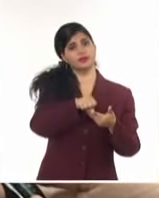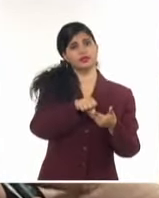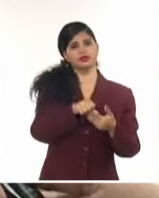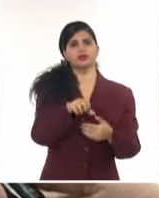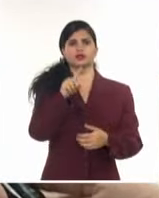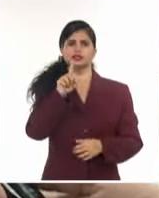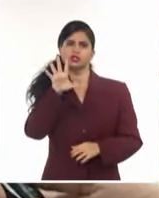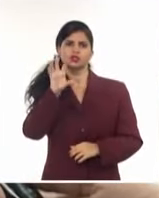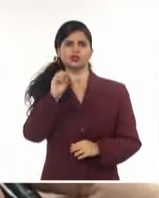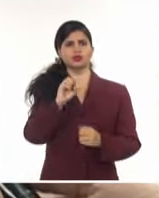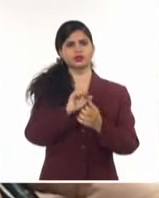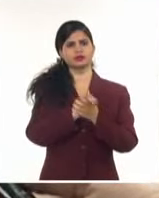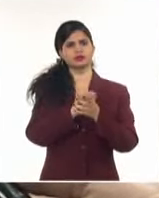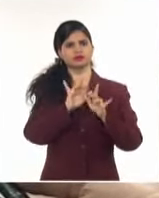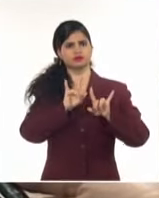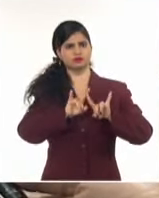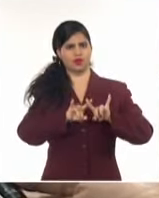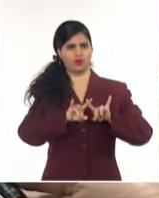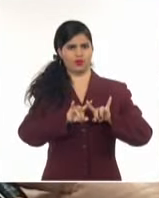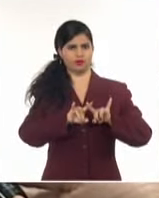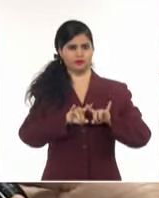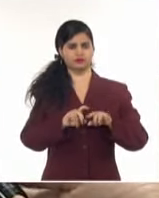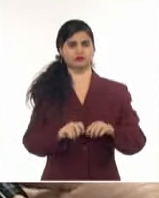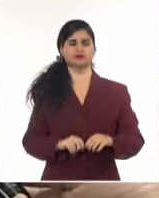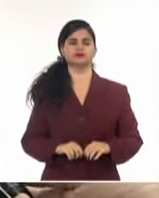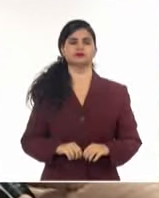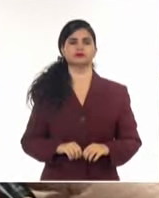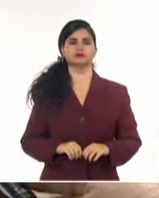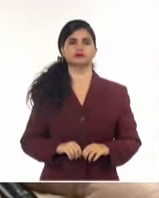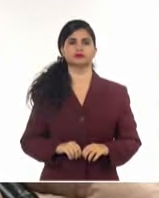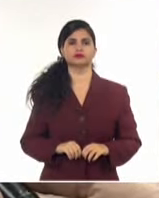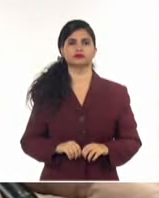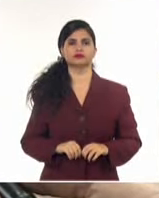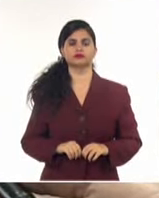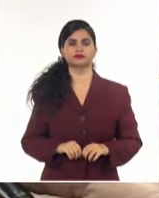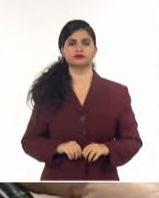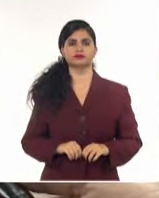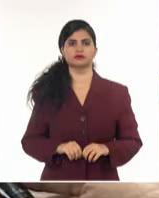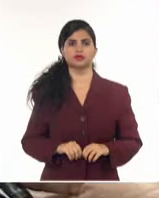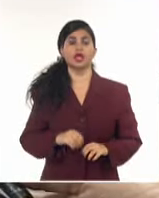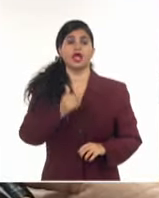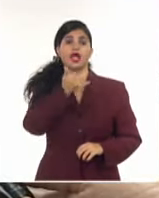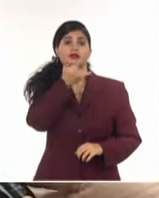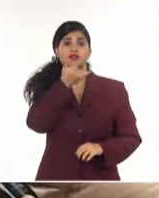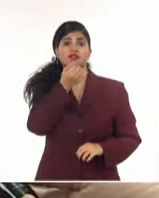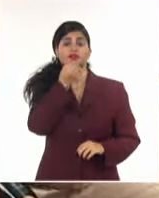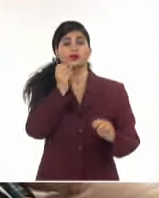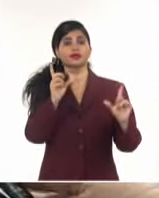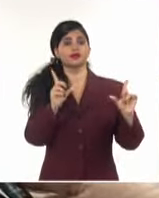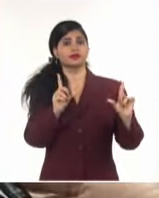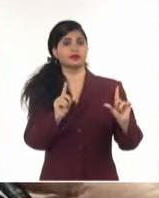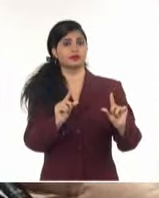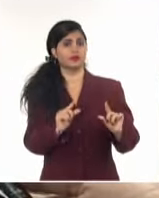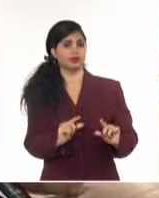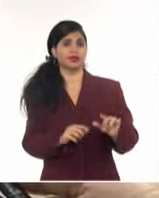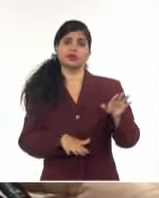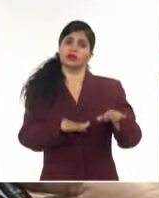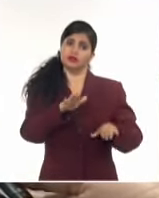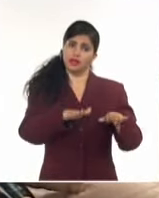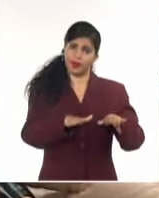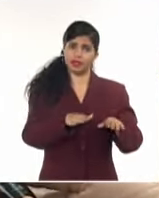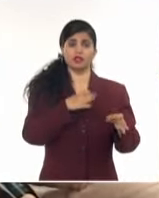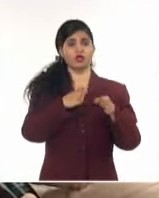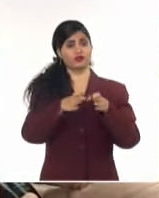megawatts. Por supuesto, lo vamos monitoreando en tiempo real, de manera que se pueda disminuir la afectación lo más posible en función del límite de